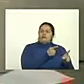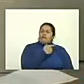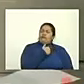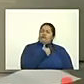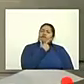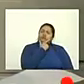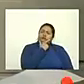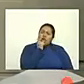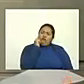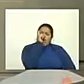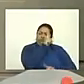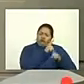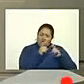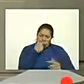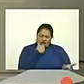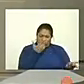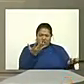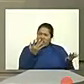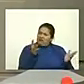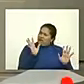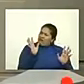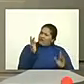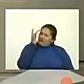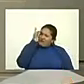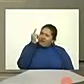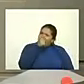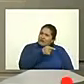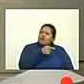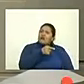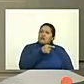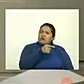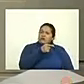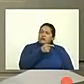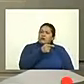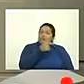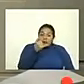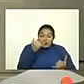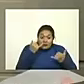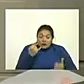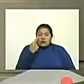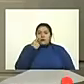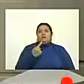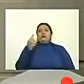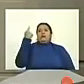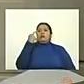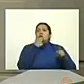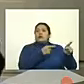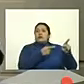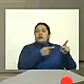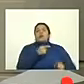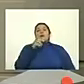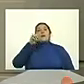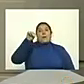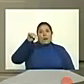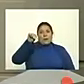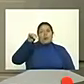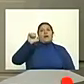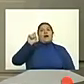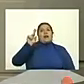mí me ha llamado profundamente la atención, porque aquí por primera vez es que aparece Néstor Humberto